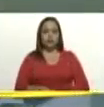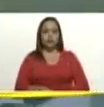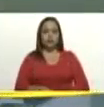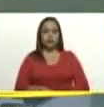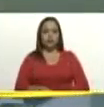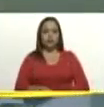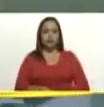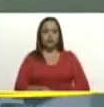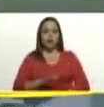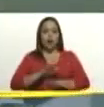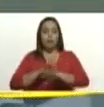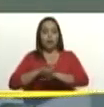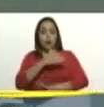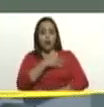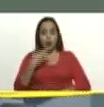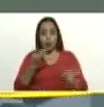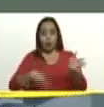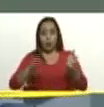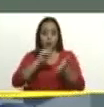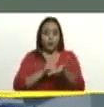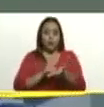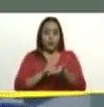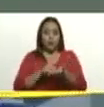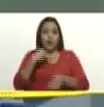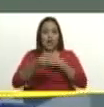Porque pretenden llevarnos otra vez a escenario